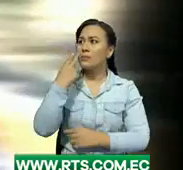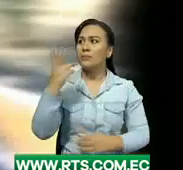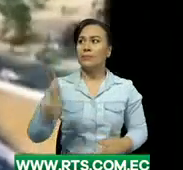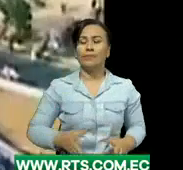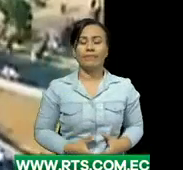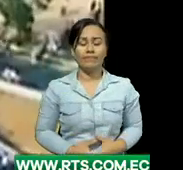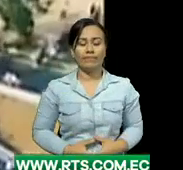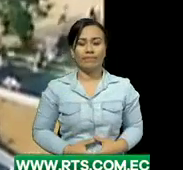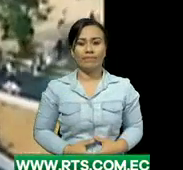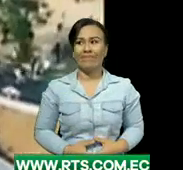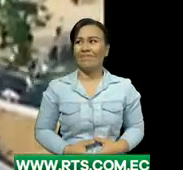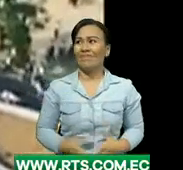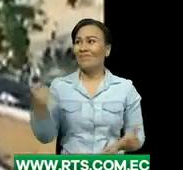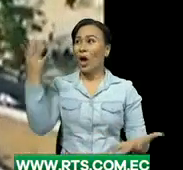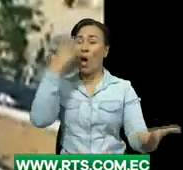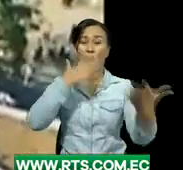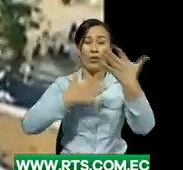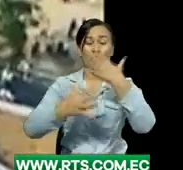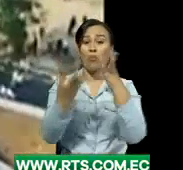Llegó la guardia.